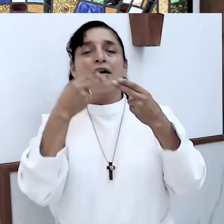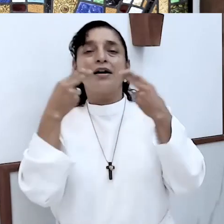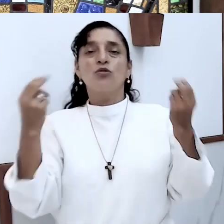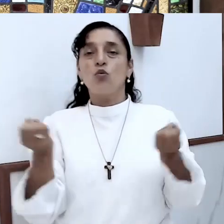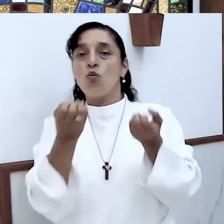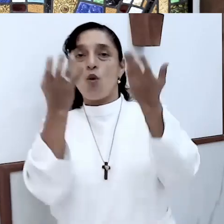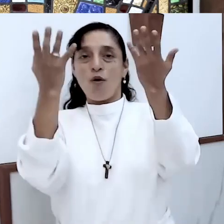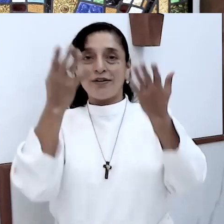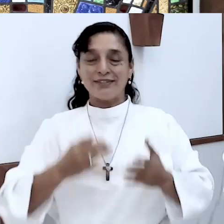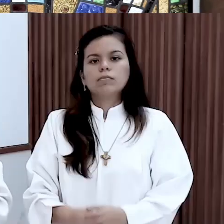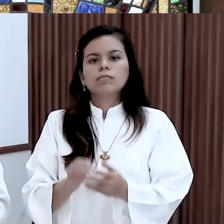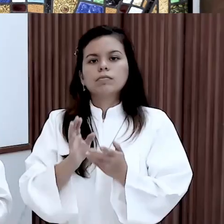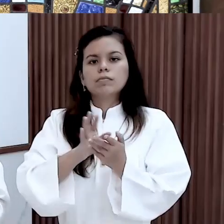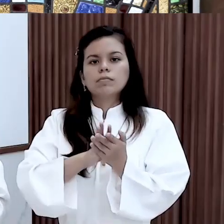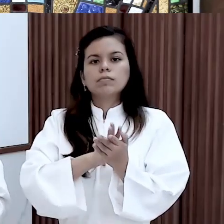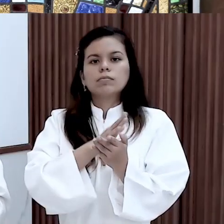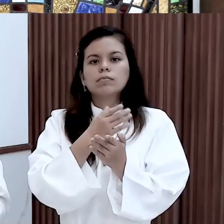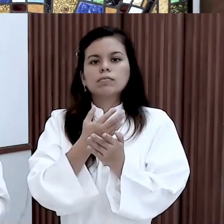gloria.